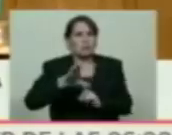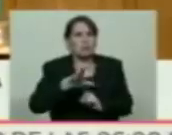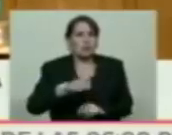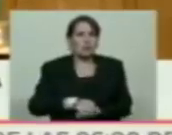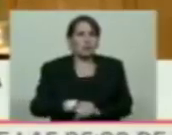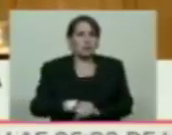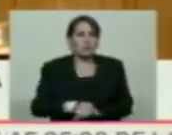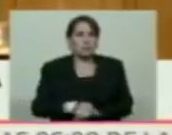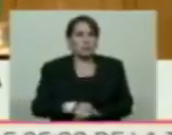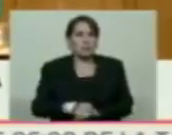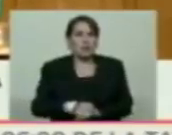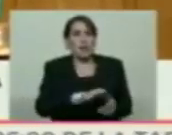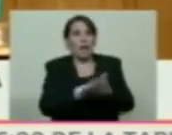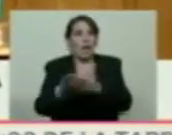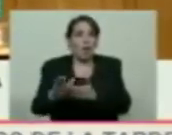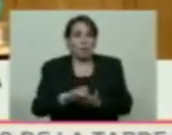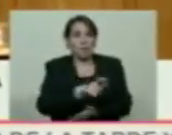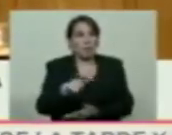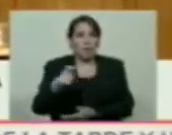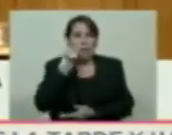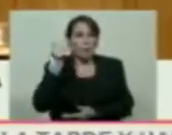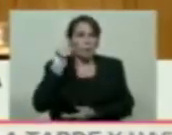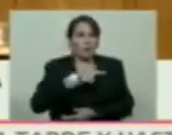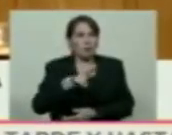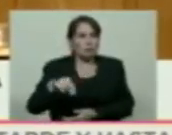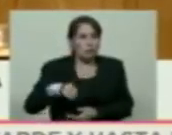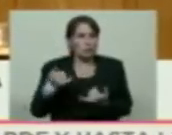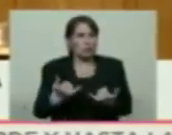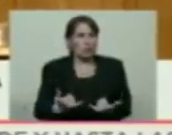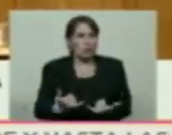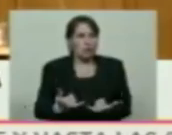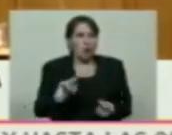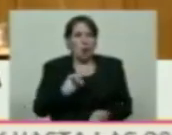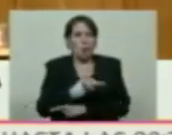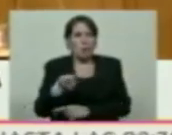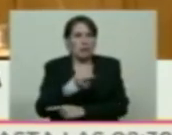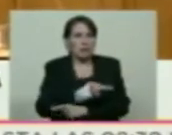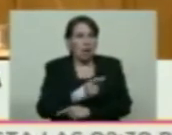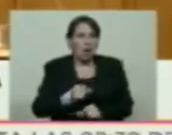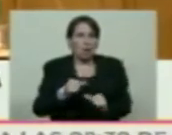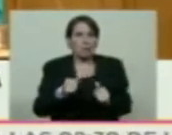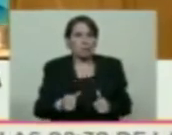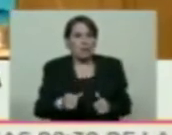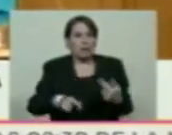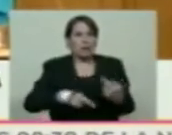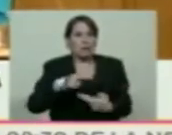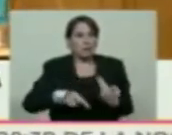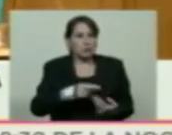Por eso, compañeros y compañeras, nosotras y nosotros estamos obligadas y obligados a profundizar la revolución.